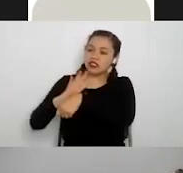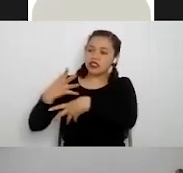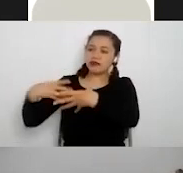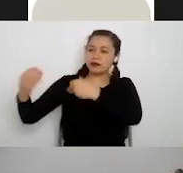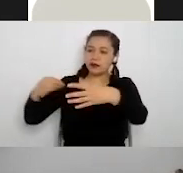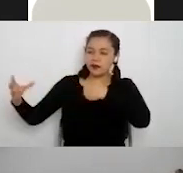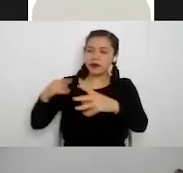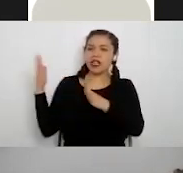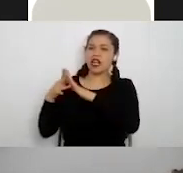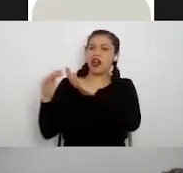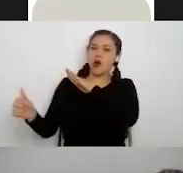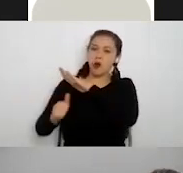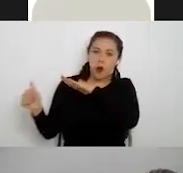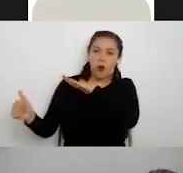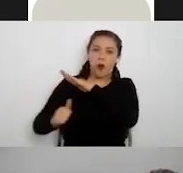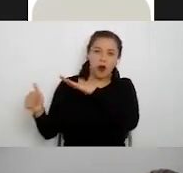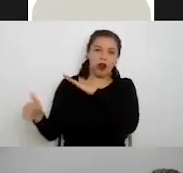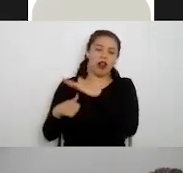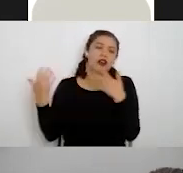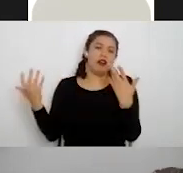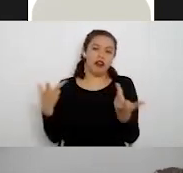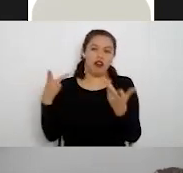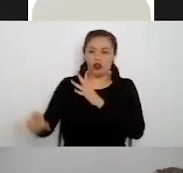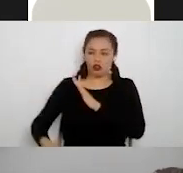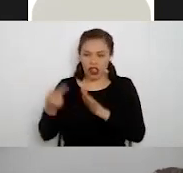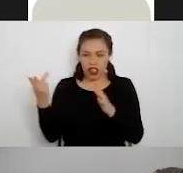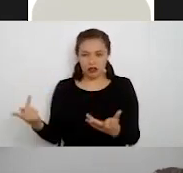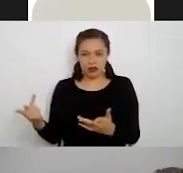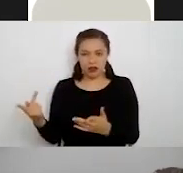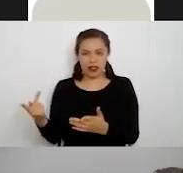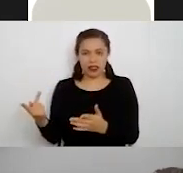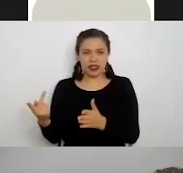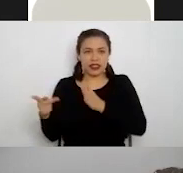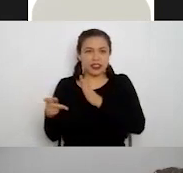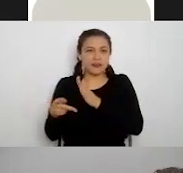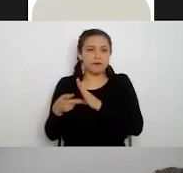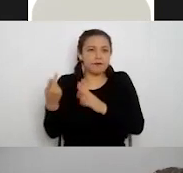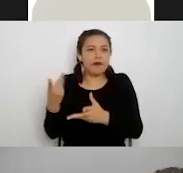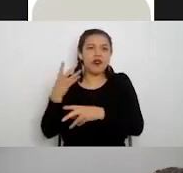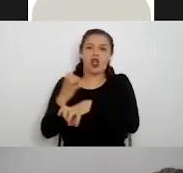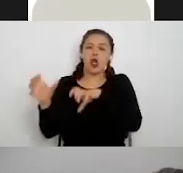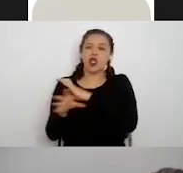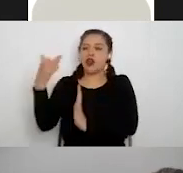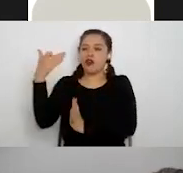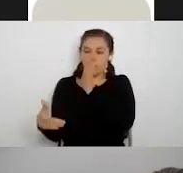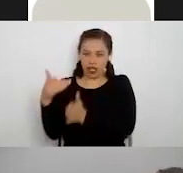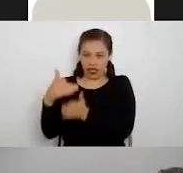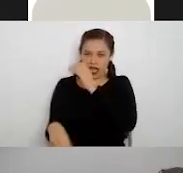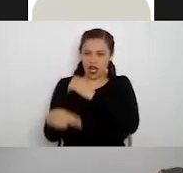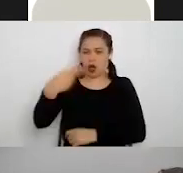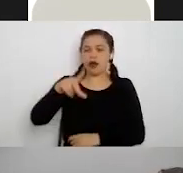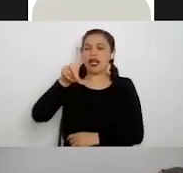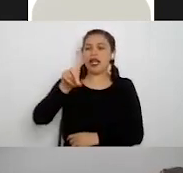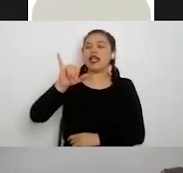confinamientos que provocan que haya escasez de algunos bienes, que es lo que llaman disrupciones de las